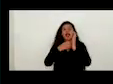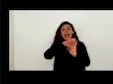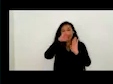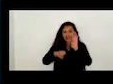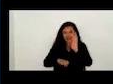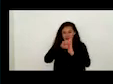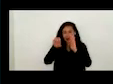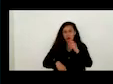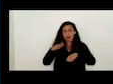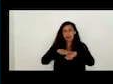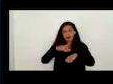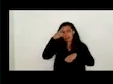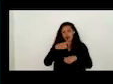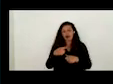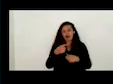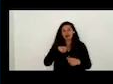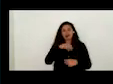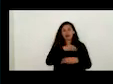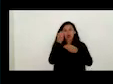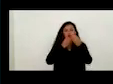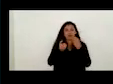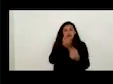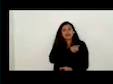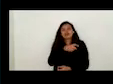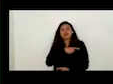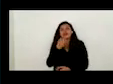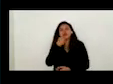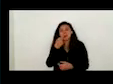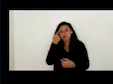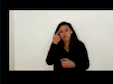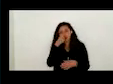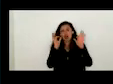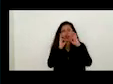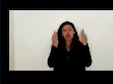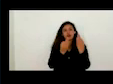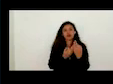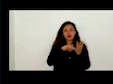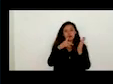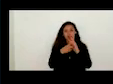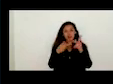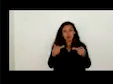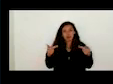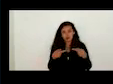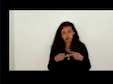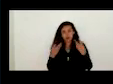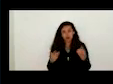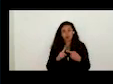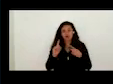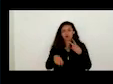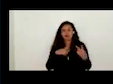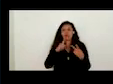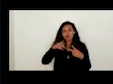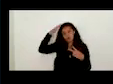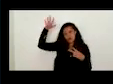cómo hacer una alimentación mucho más saludable con esta forma del método del plato, un poquito del adulto